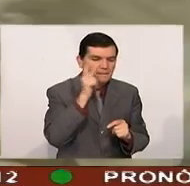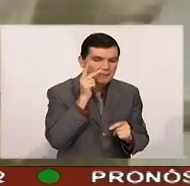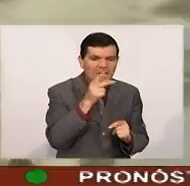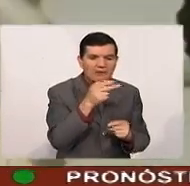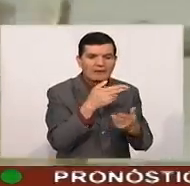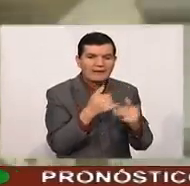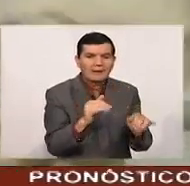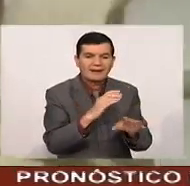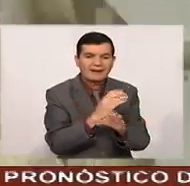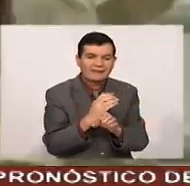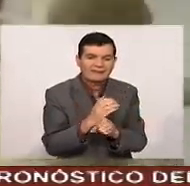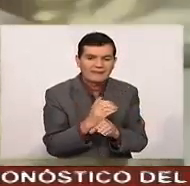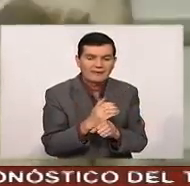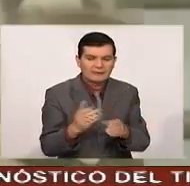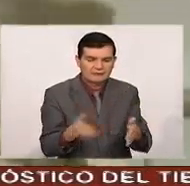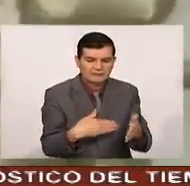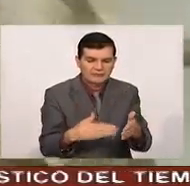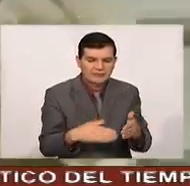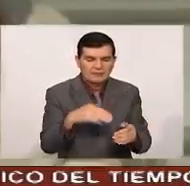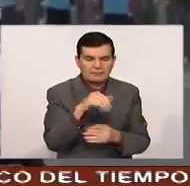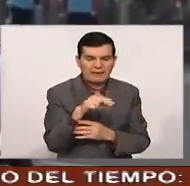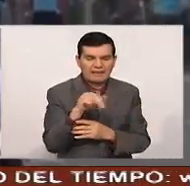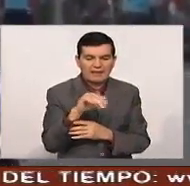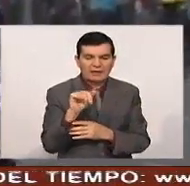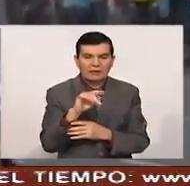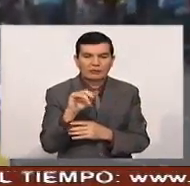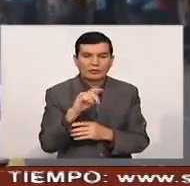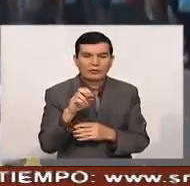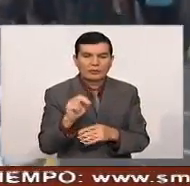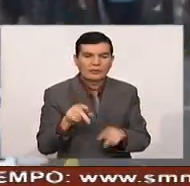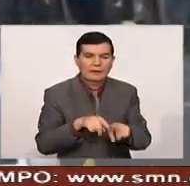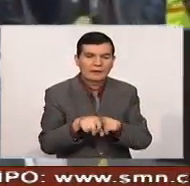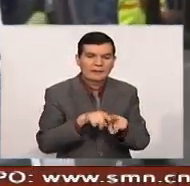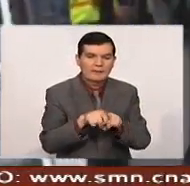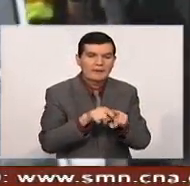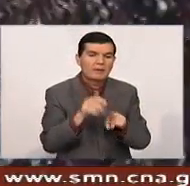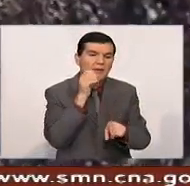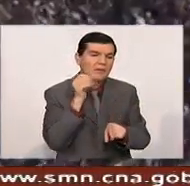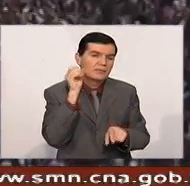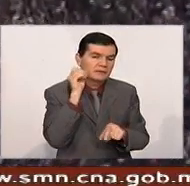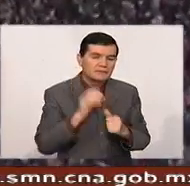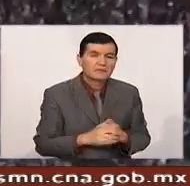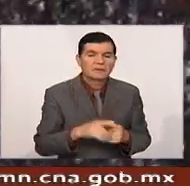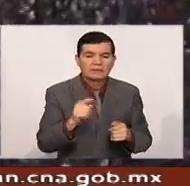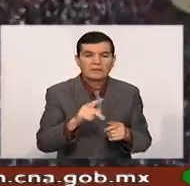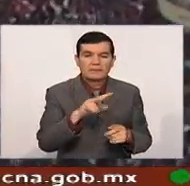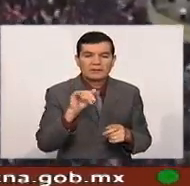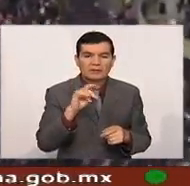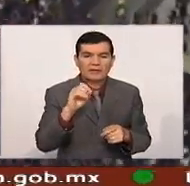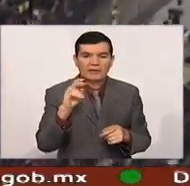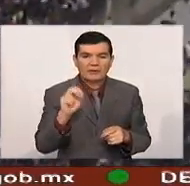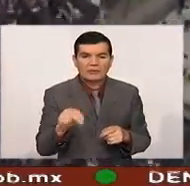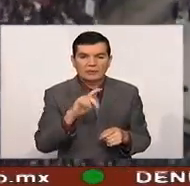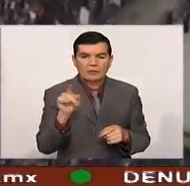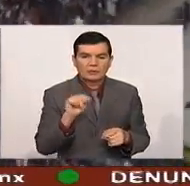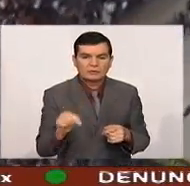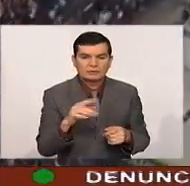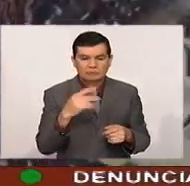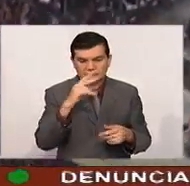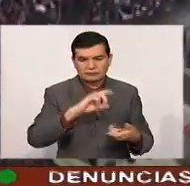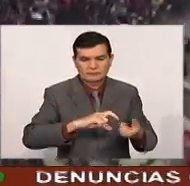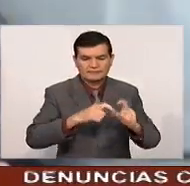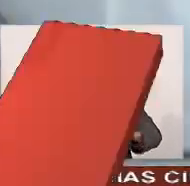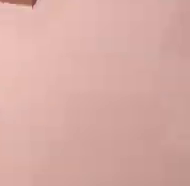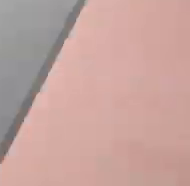café. Será preparado por María del Socorro Arizmendi, hermana del obispo. Con información de Víctor Carreón Cruz, México